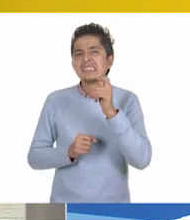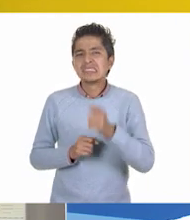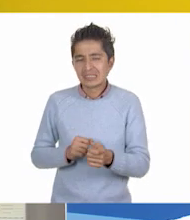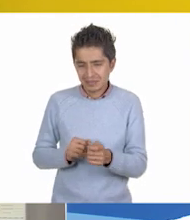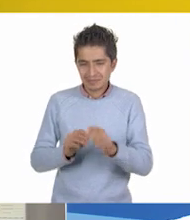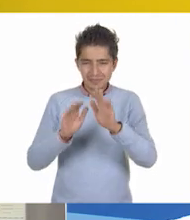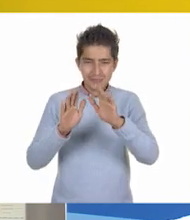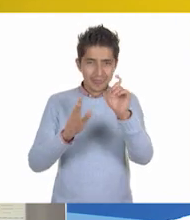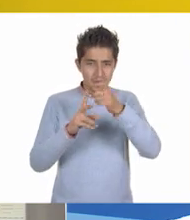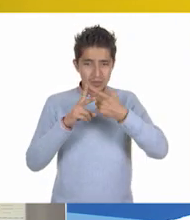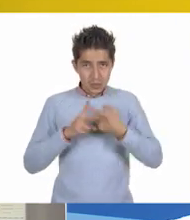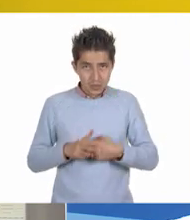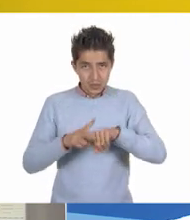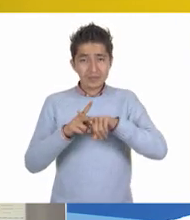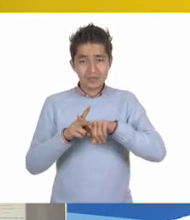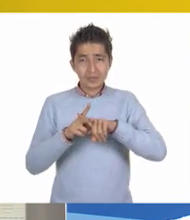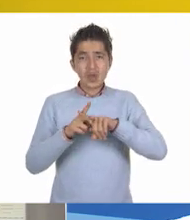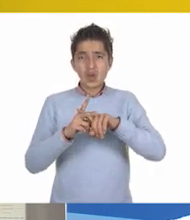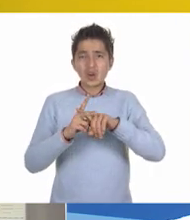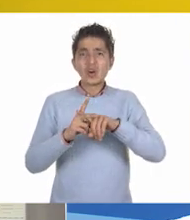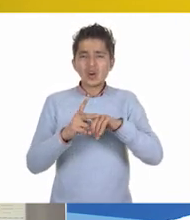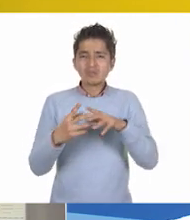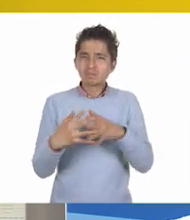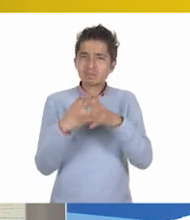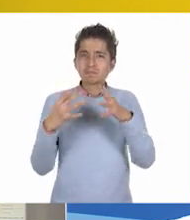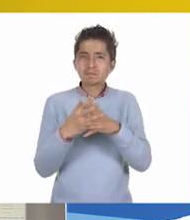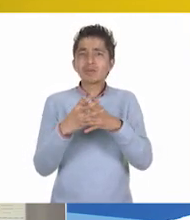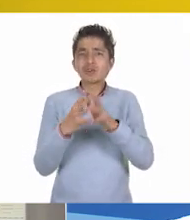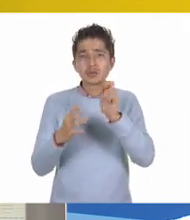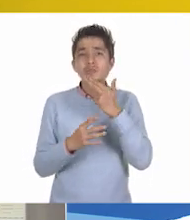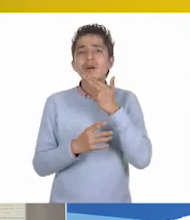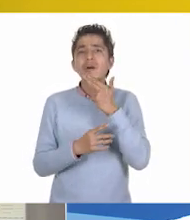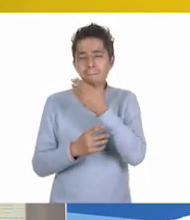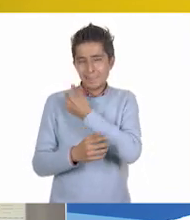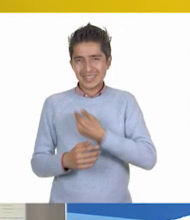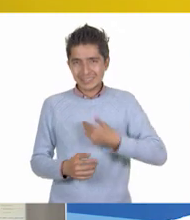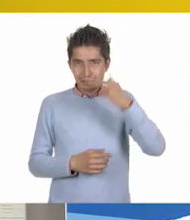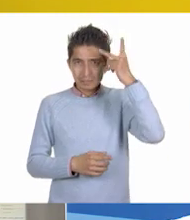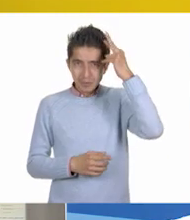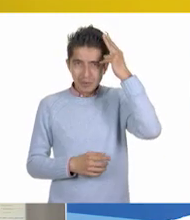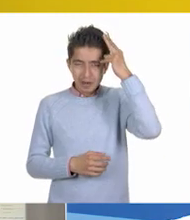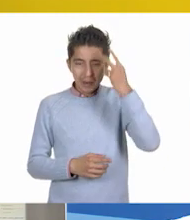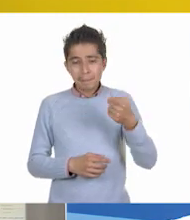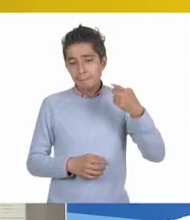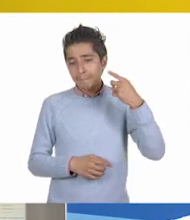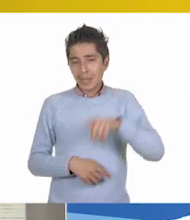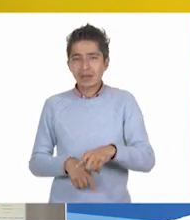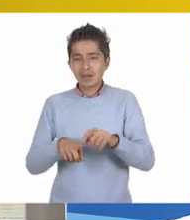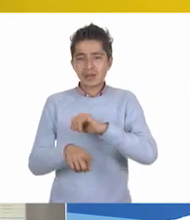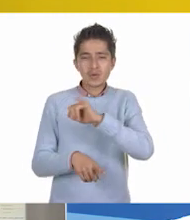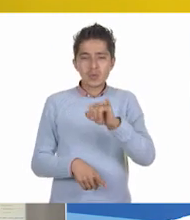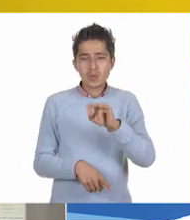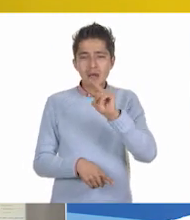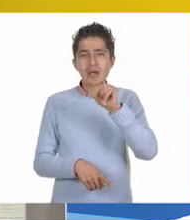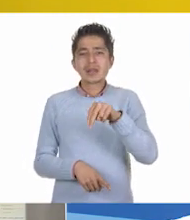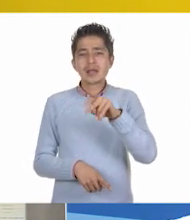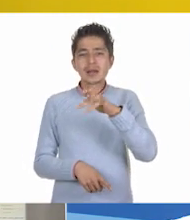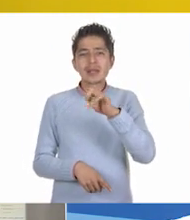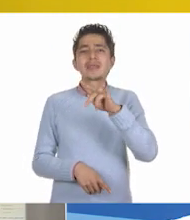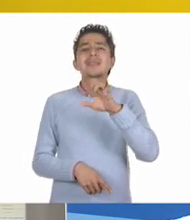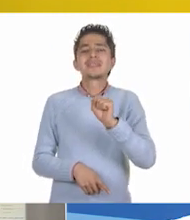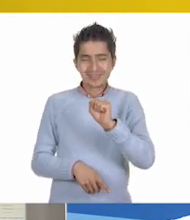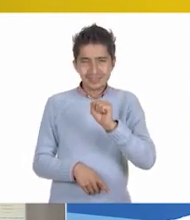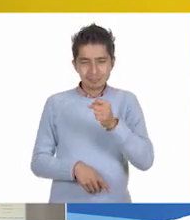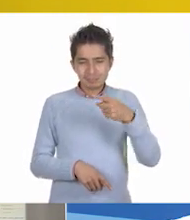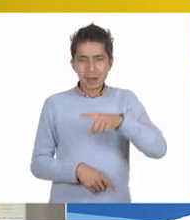cuando inició la lucha en Chihuahua, el presidente Porfirio Díaz envió al general Juan Hernández con 10,000 hombres